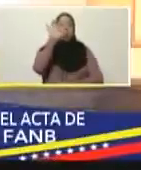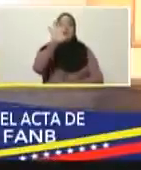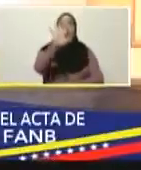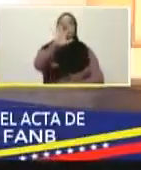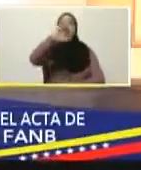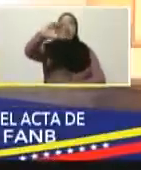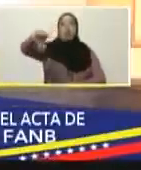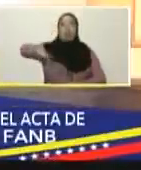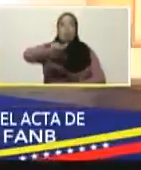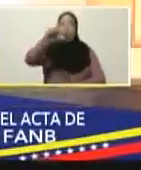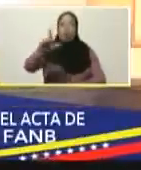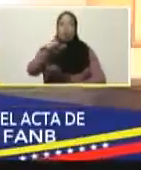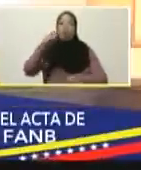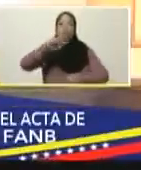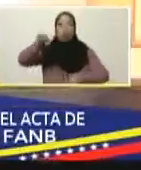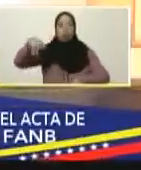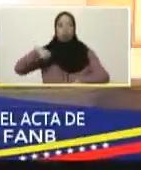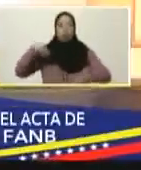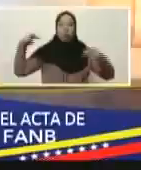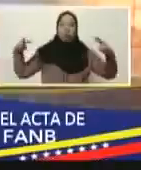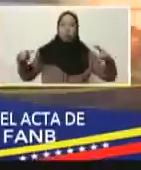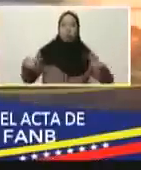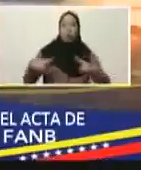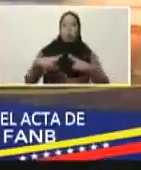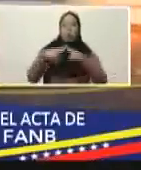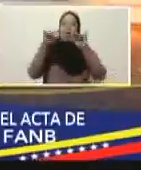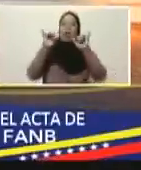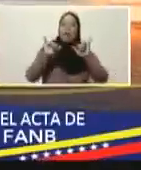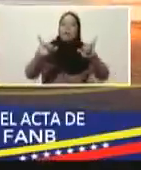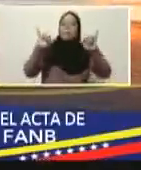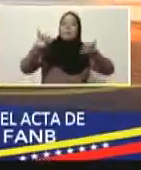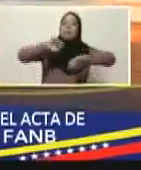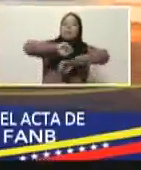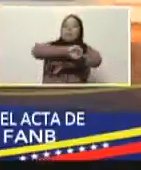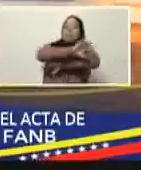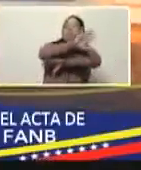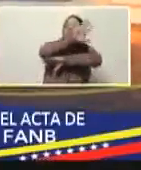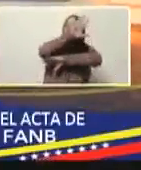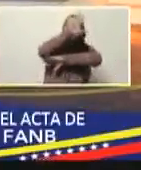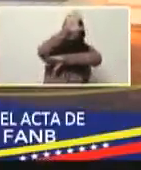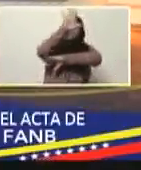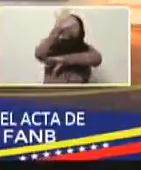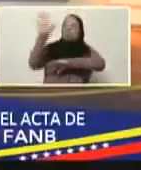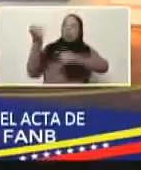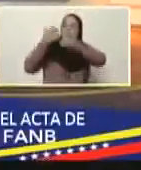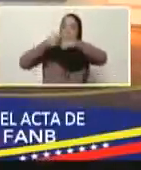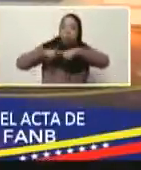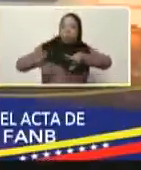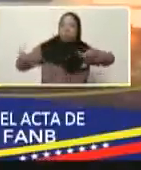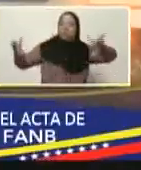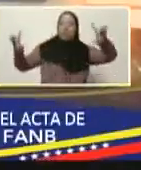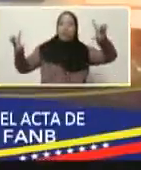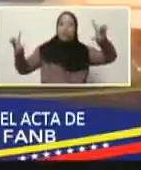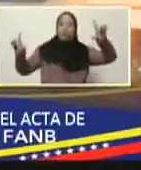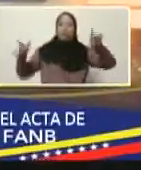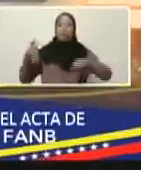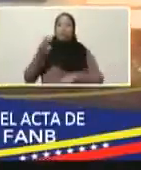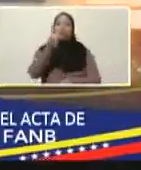nos reunimos bajo el mismo cielo, cielo libre que nos cobija desde